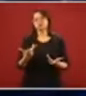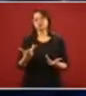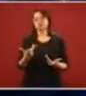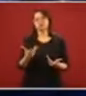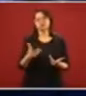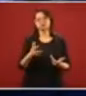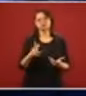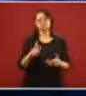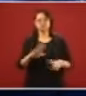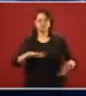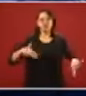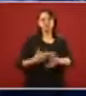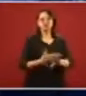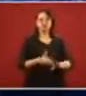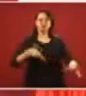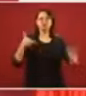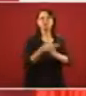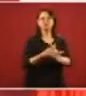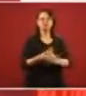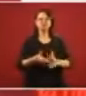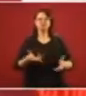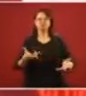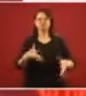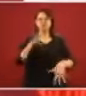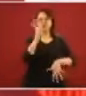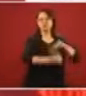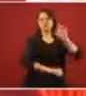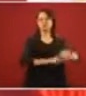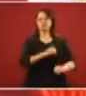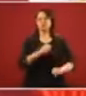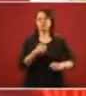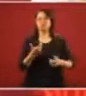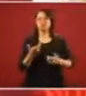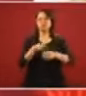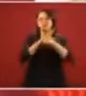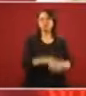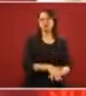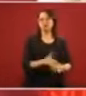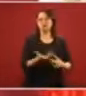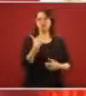Caliente, yo no estoy de acuerdo